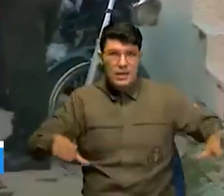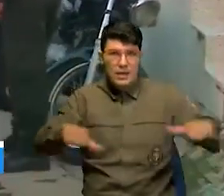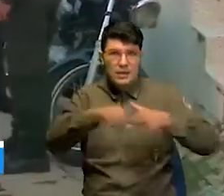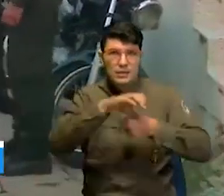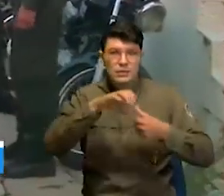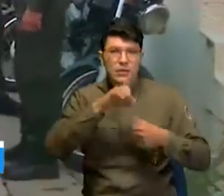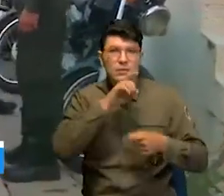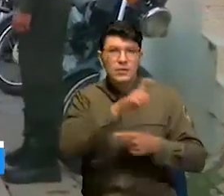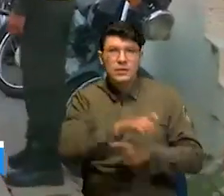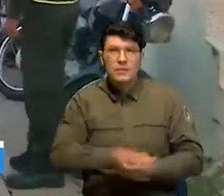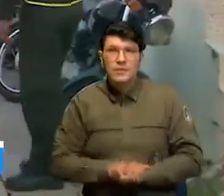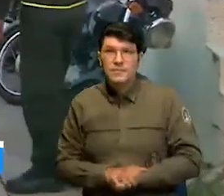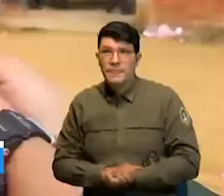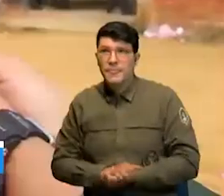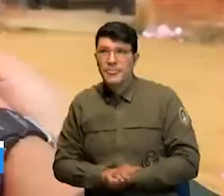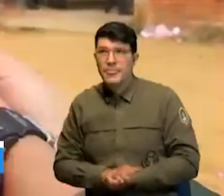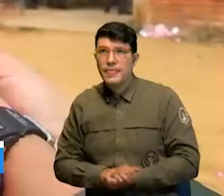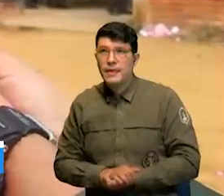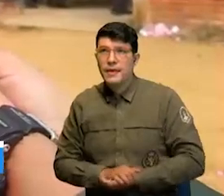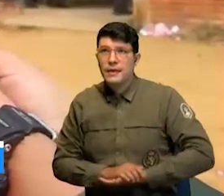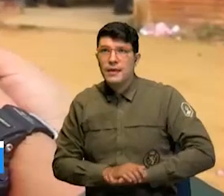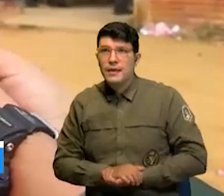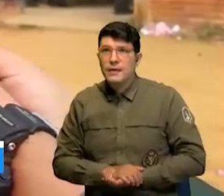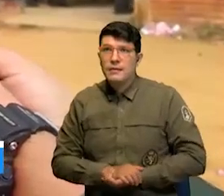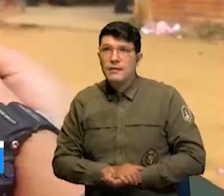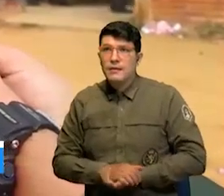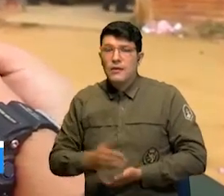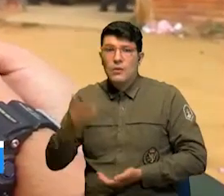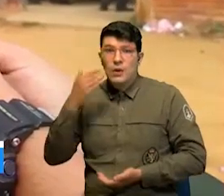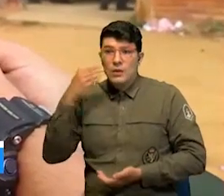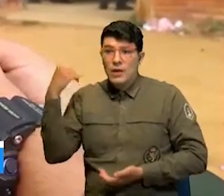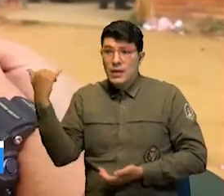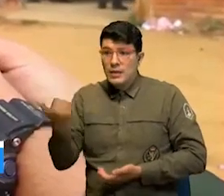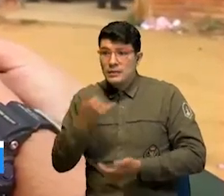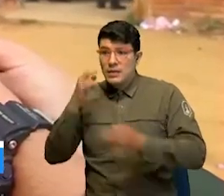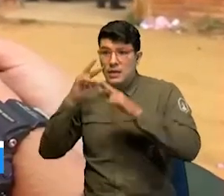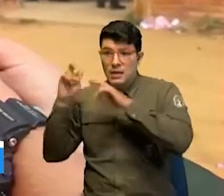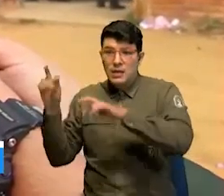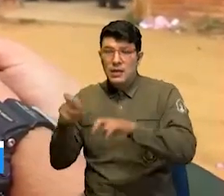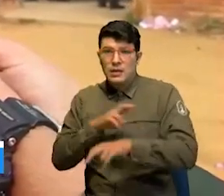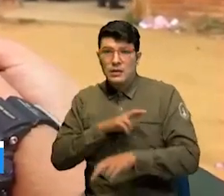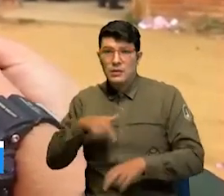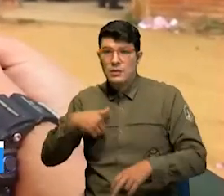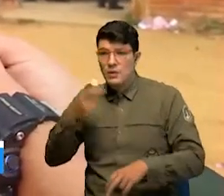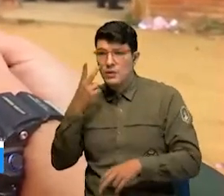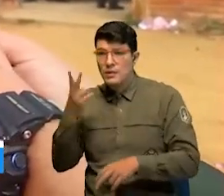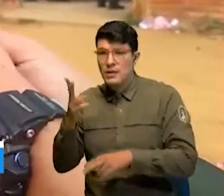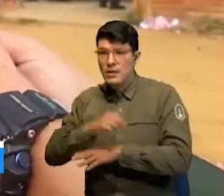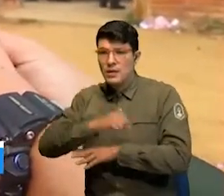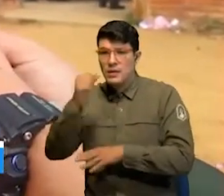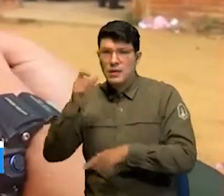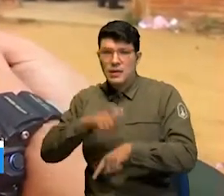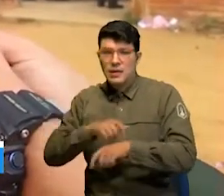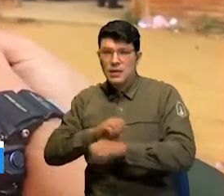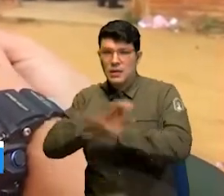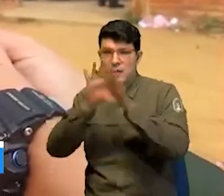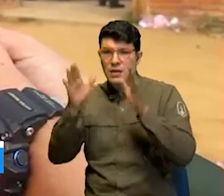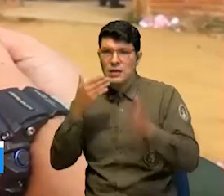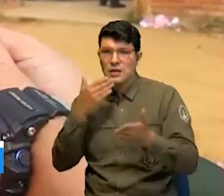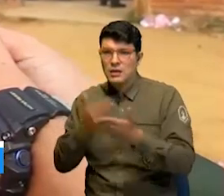metropolitana cuando en estas operaciones encontramos alas unidades por las ventanas desde horas de la madrugada gracias